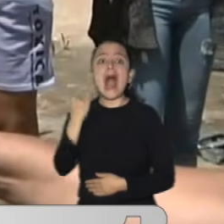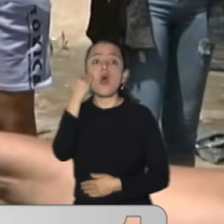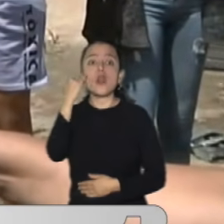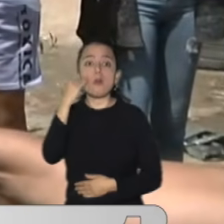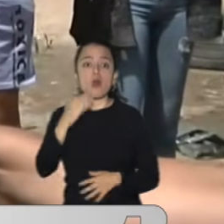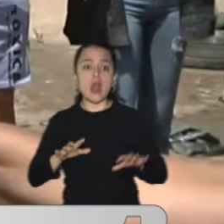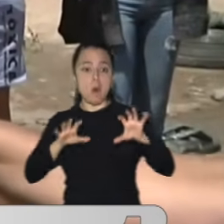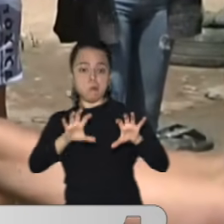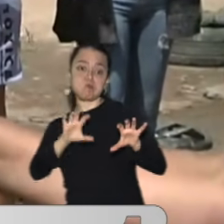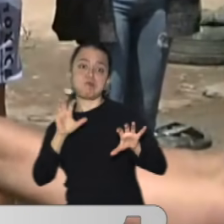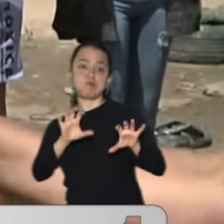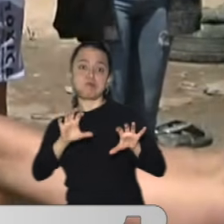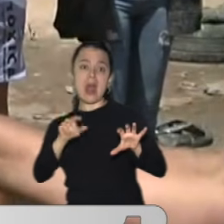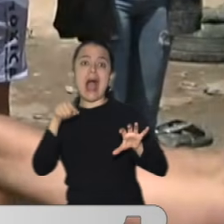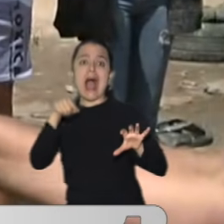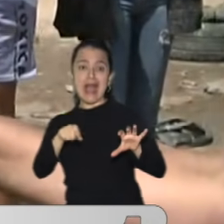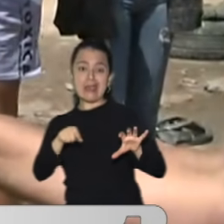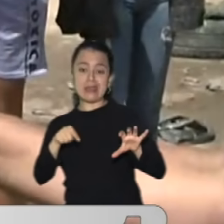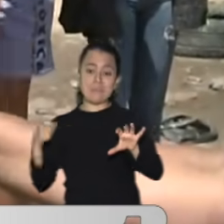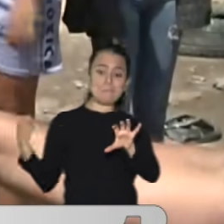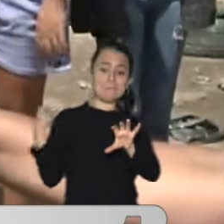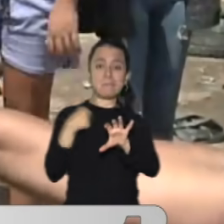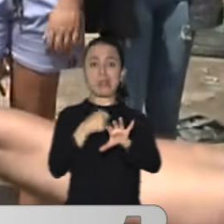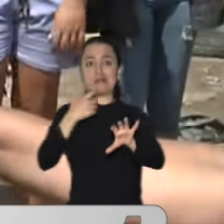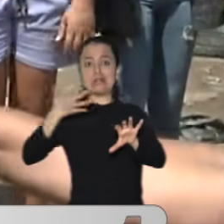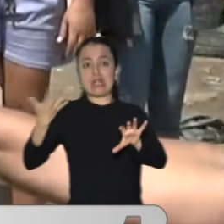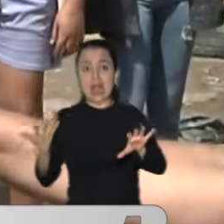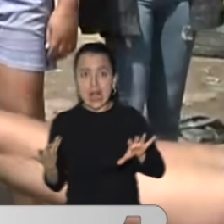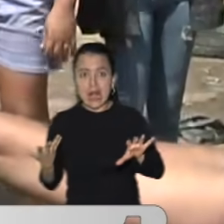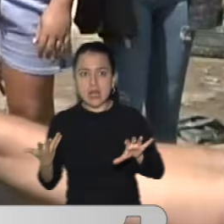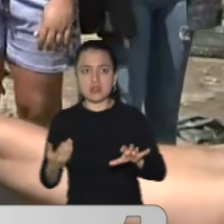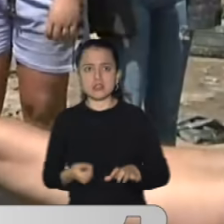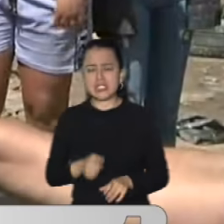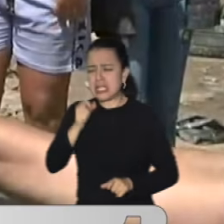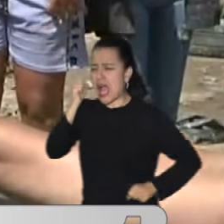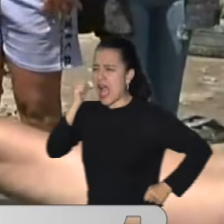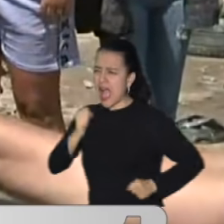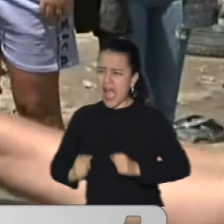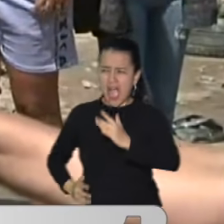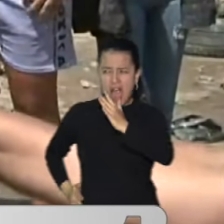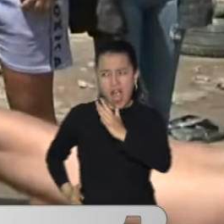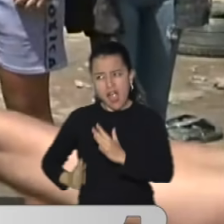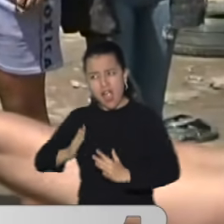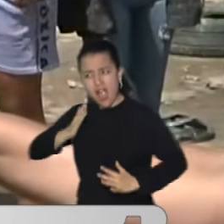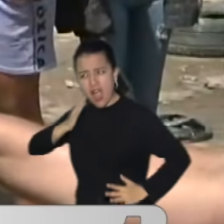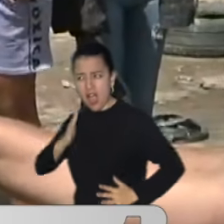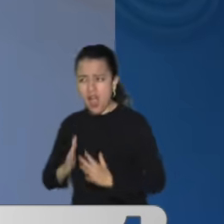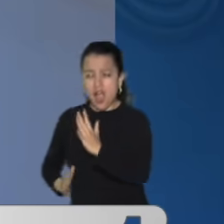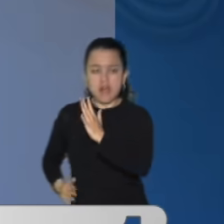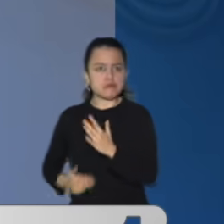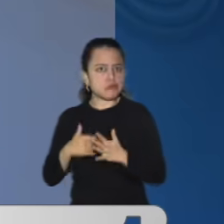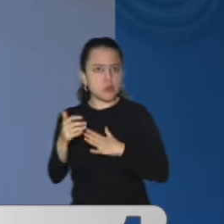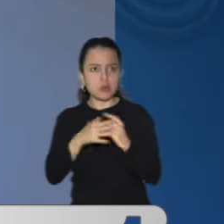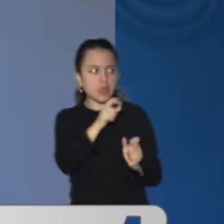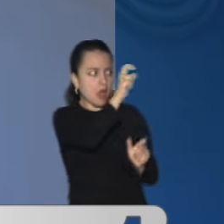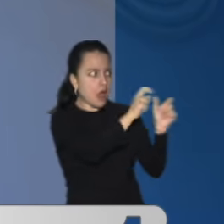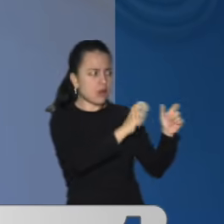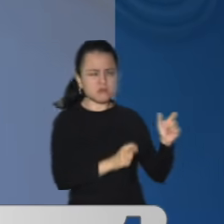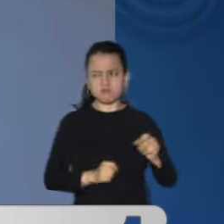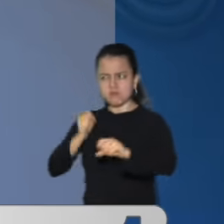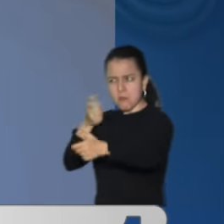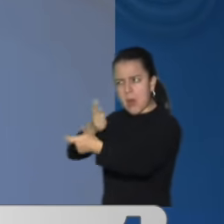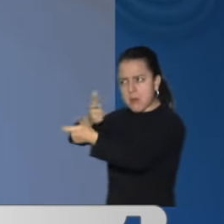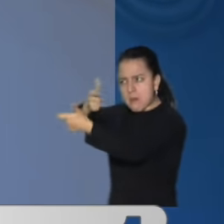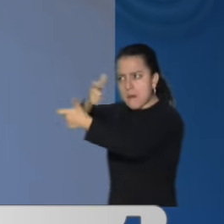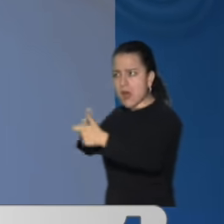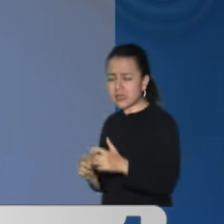esto. Y mucha gente corría de aquí para allá en la ciénaga y ellos nos seguían disparando. Al final, la